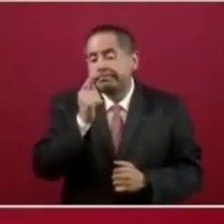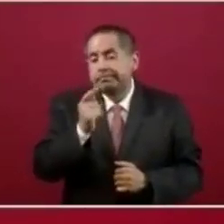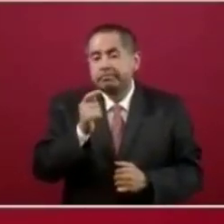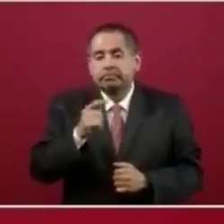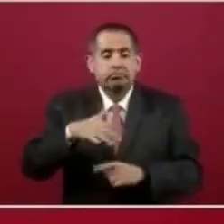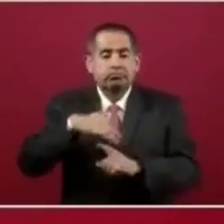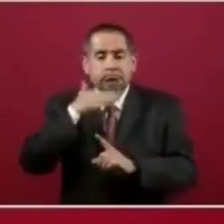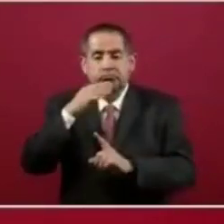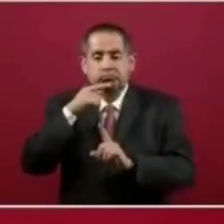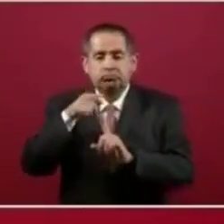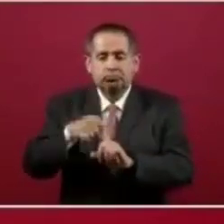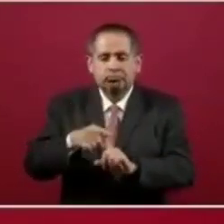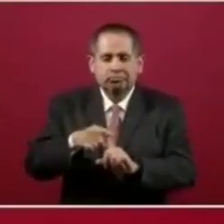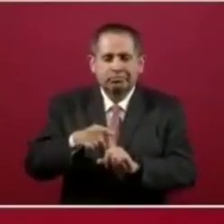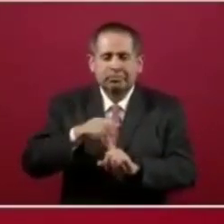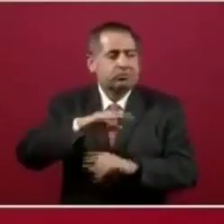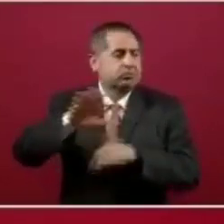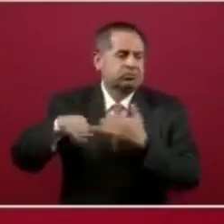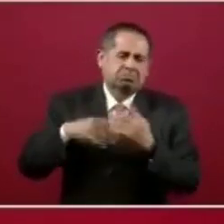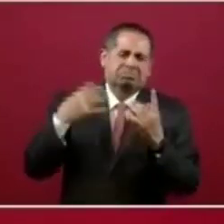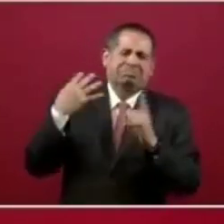un corrupto va a ser mal visto.